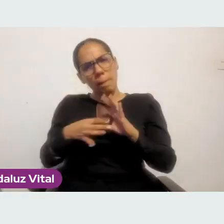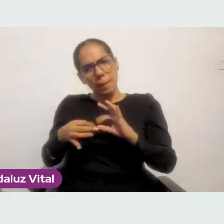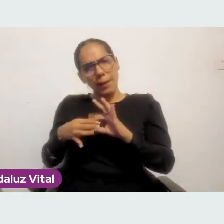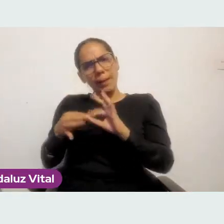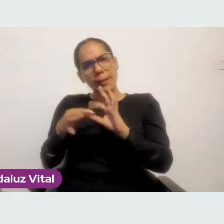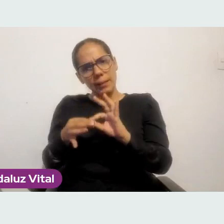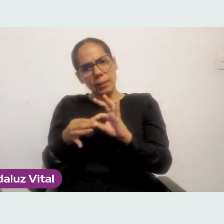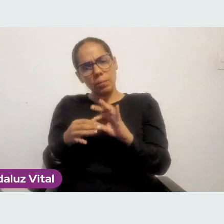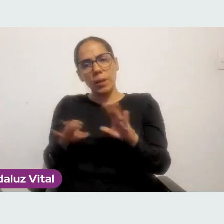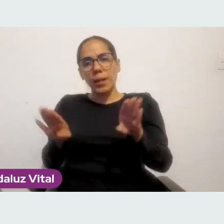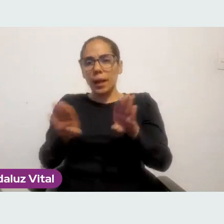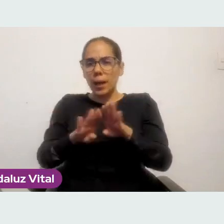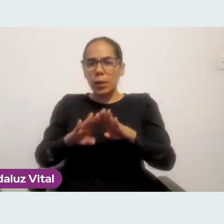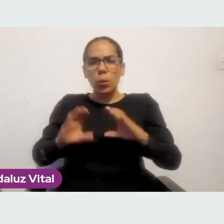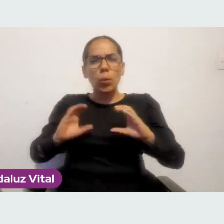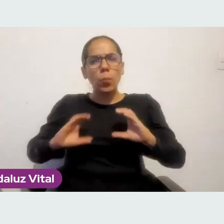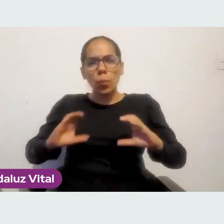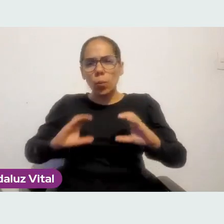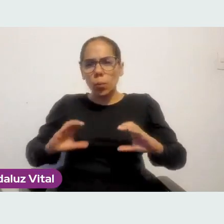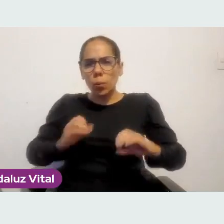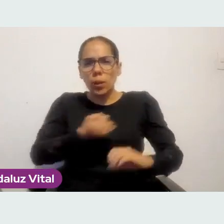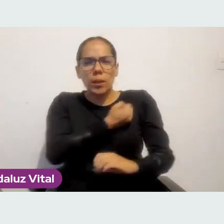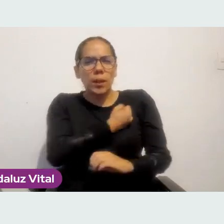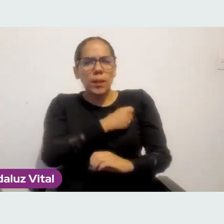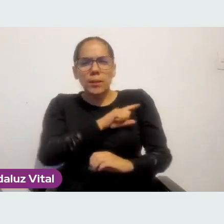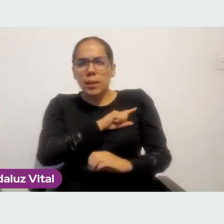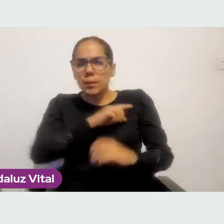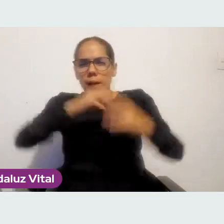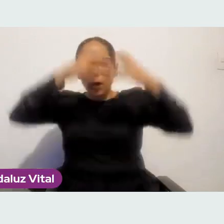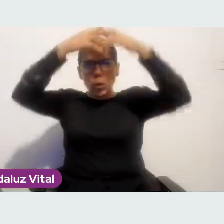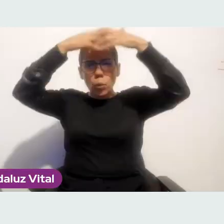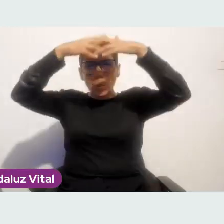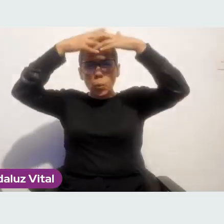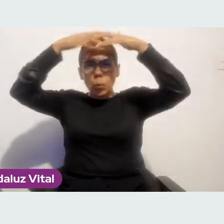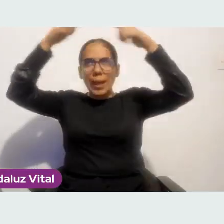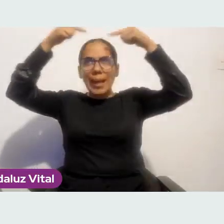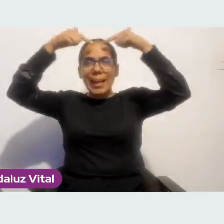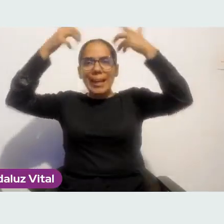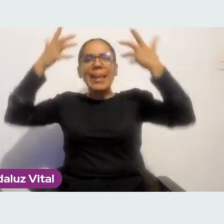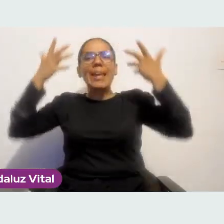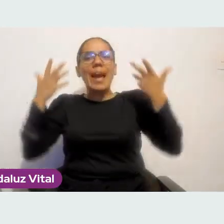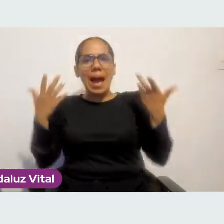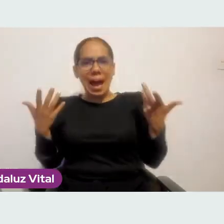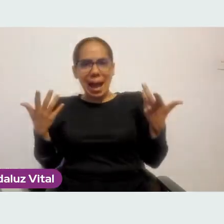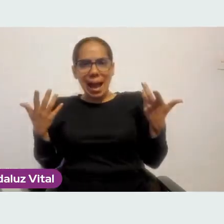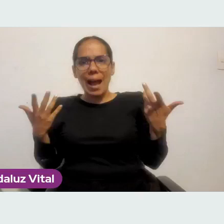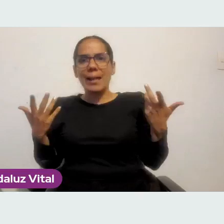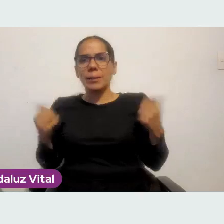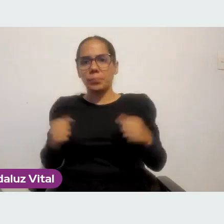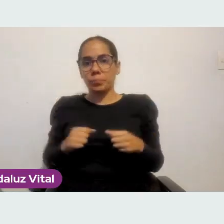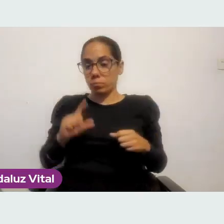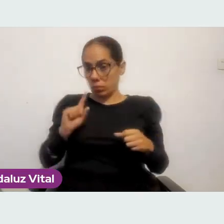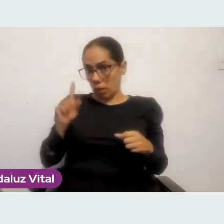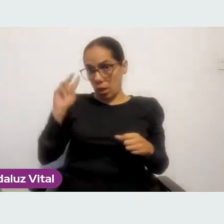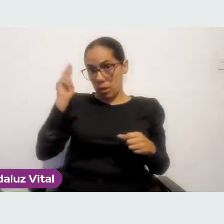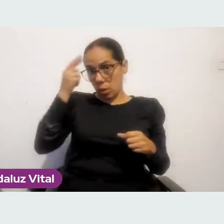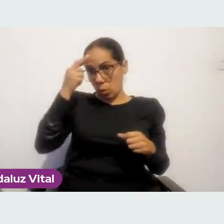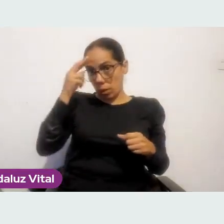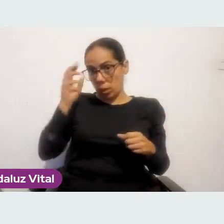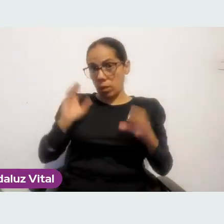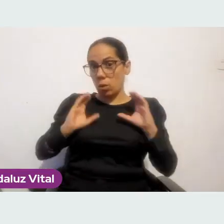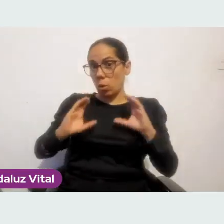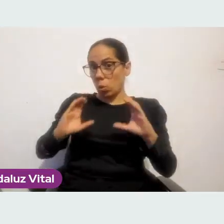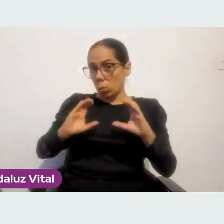cuidar una salud mental? Ya dijimos, por un lado, qué significa el cuidado de una salud mental,